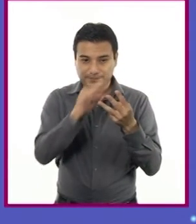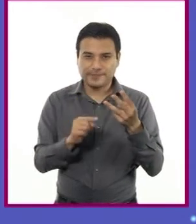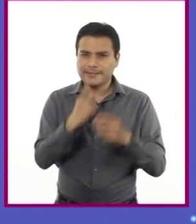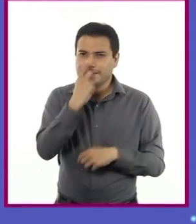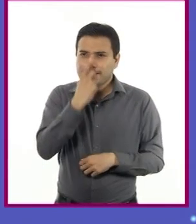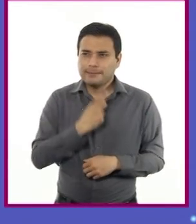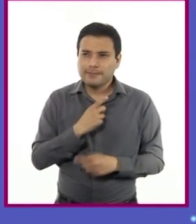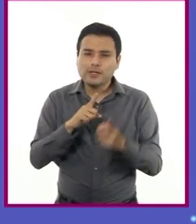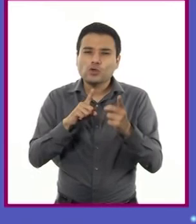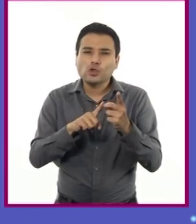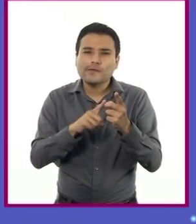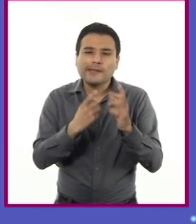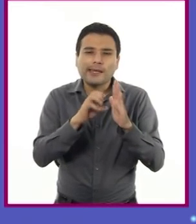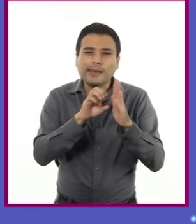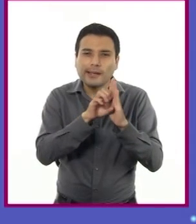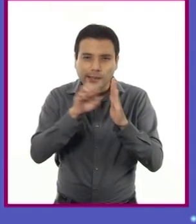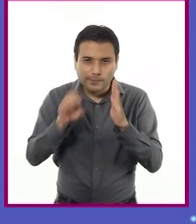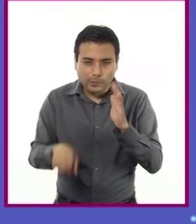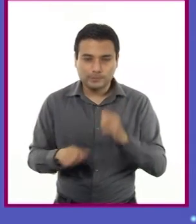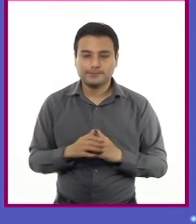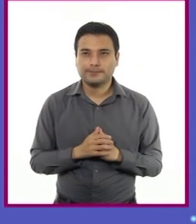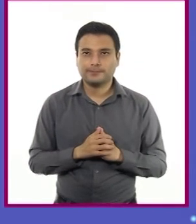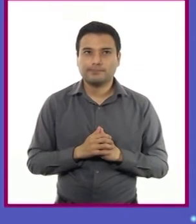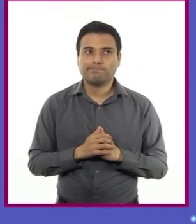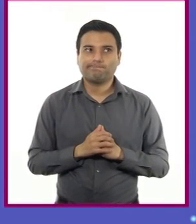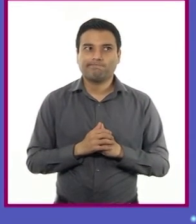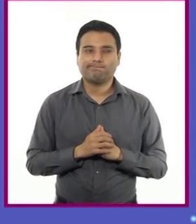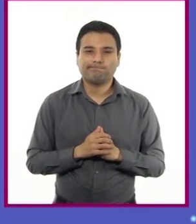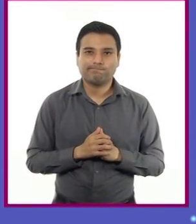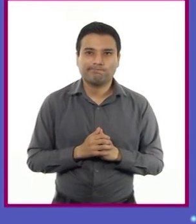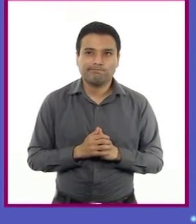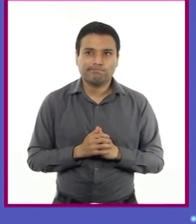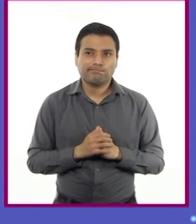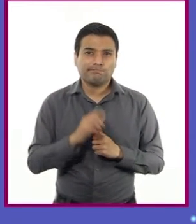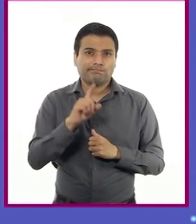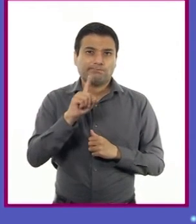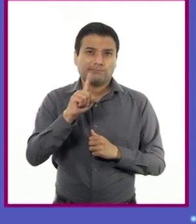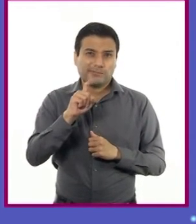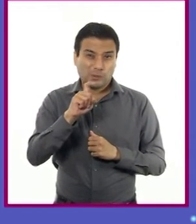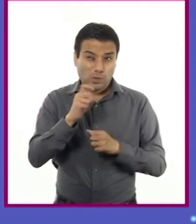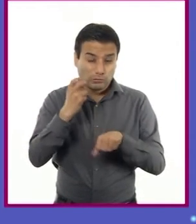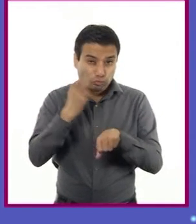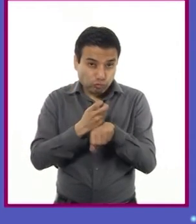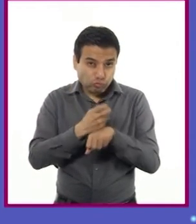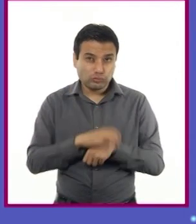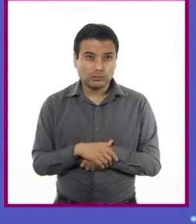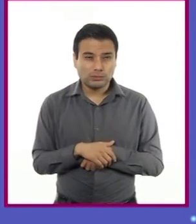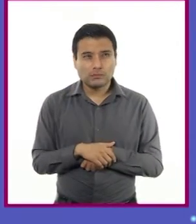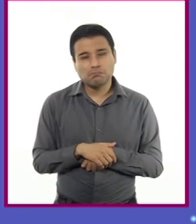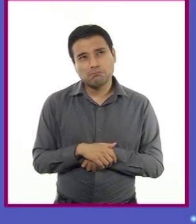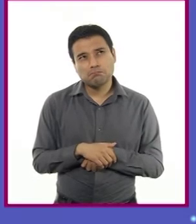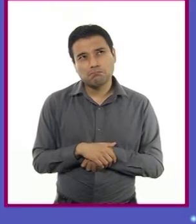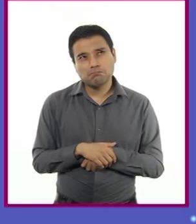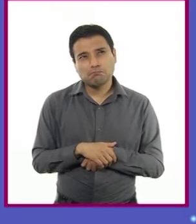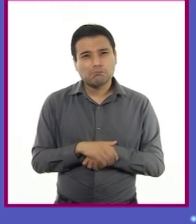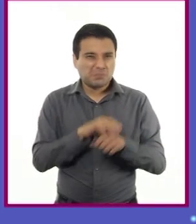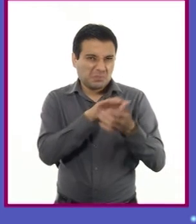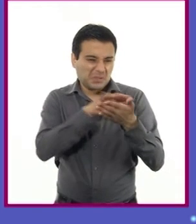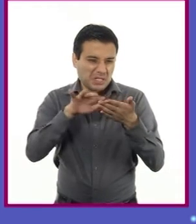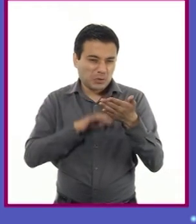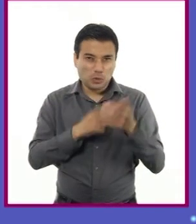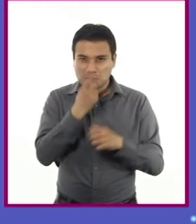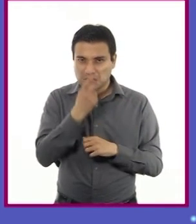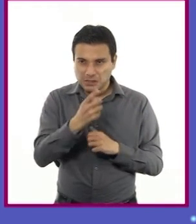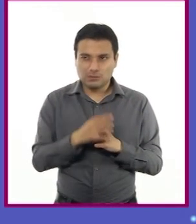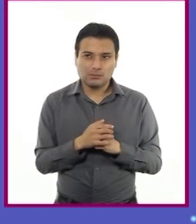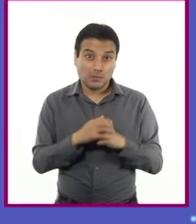dónde los encontramos. Pues el agua en su estado sólido lo podemos identificar, según menciona el texto, en